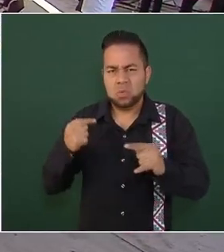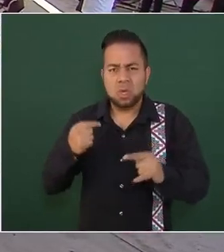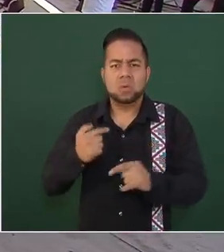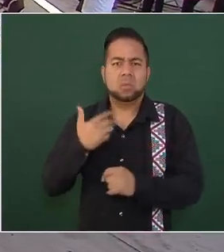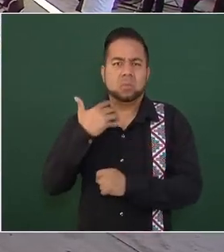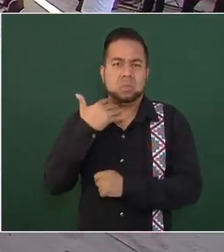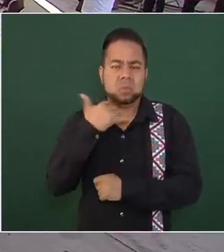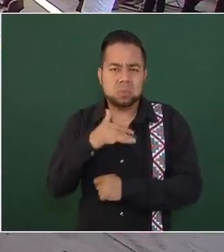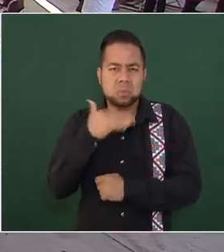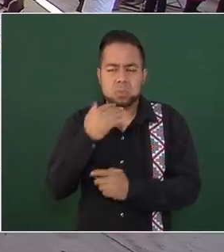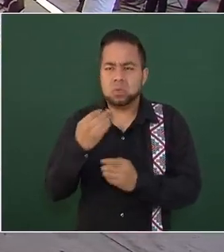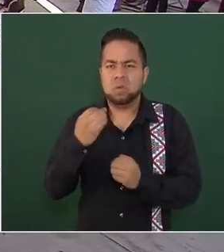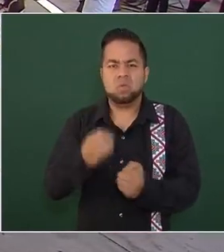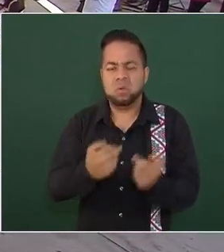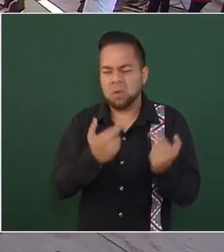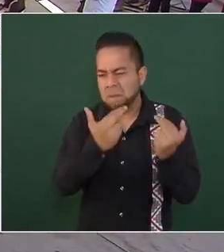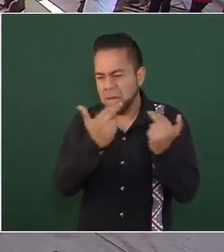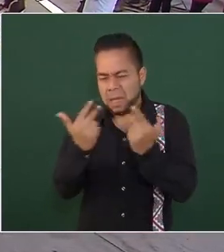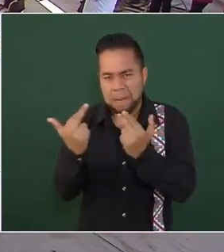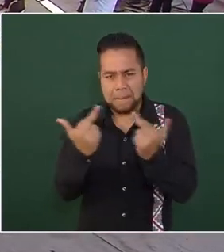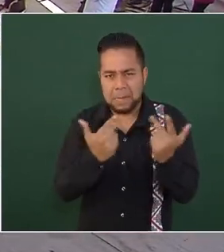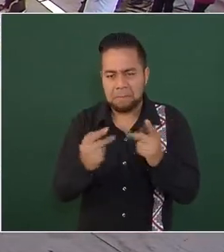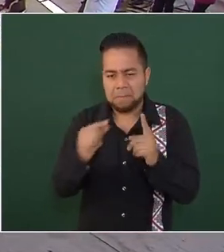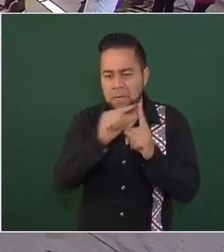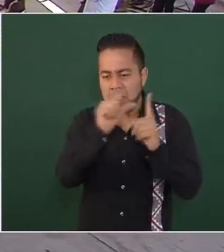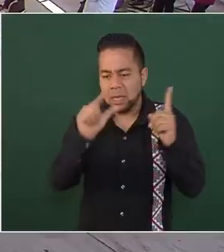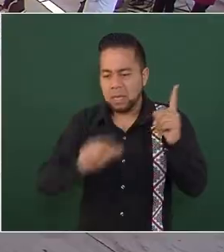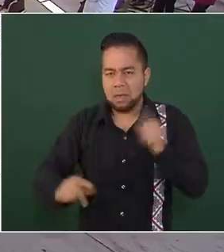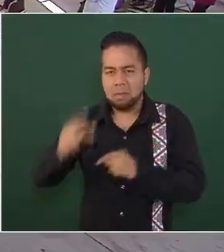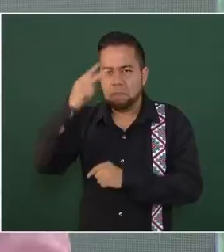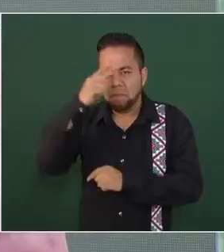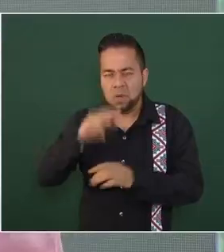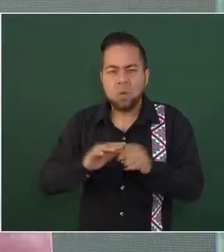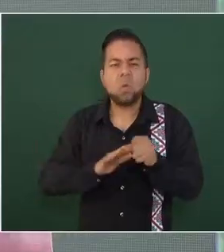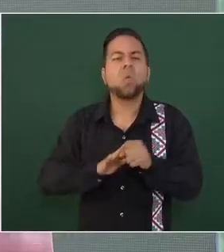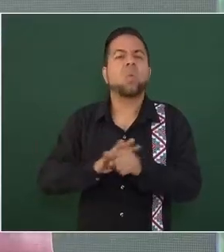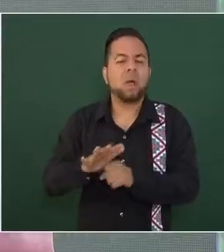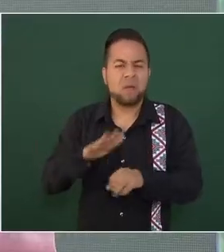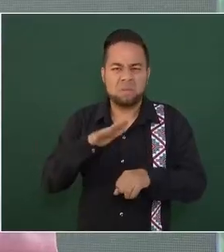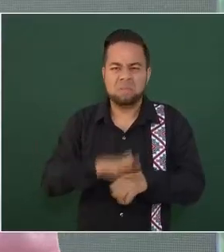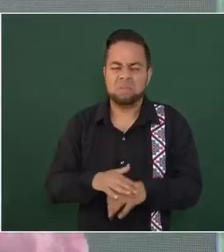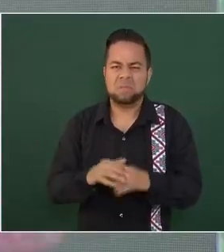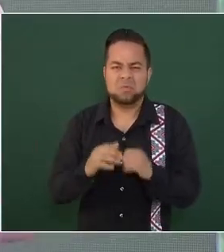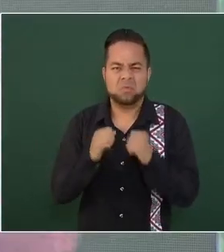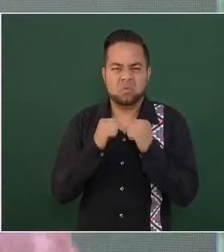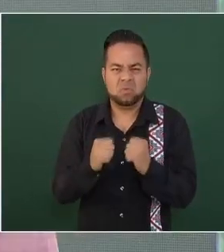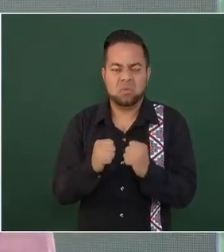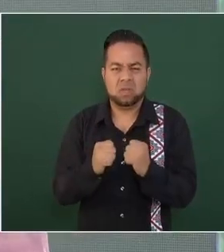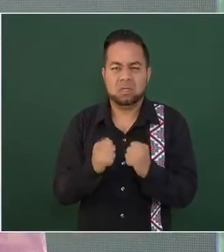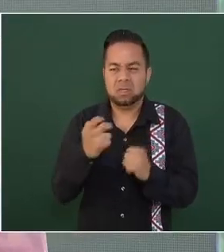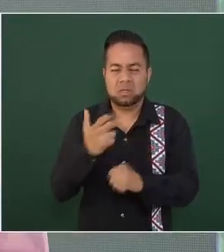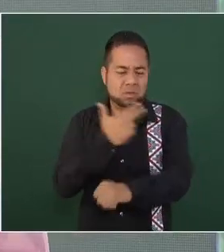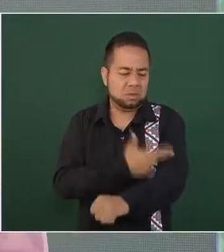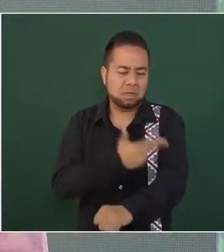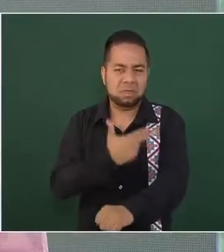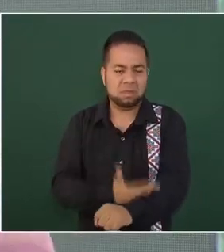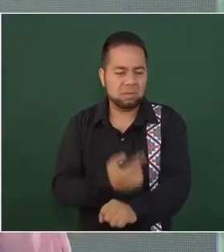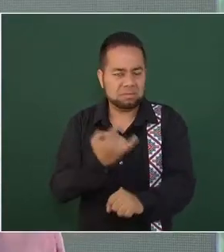nada ha dañado más a México nada que la deshonestidad